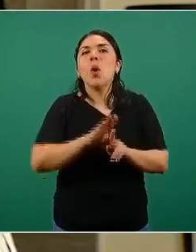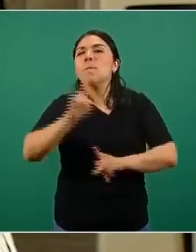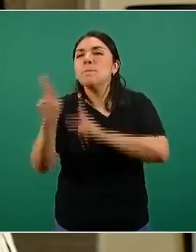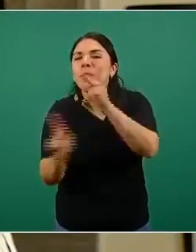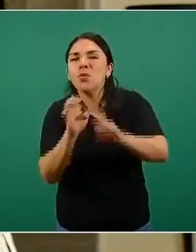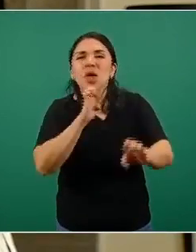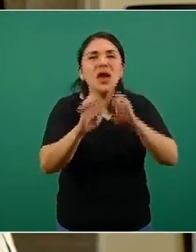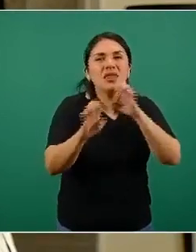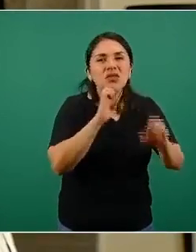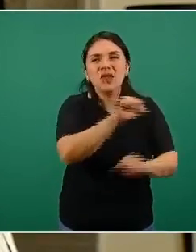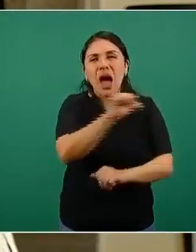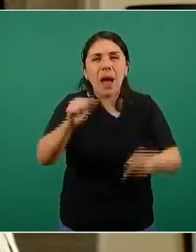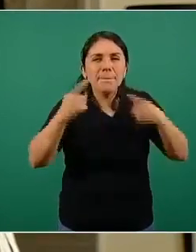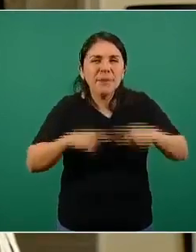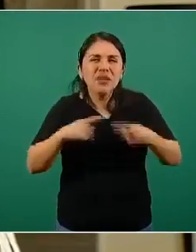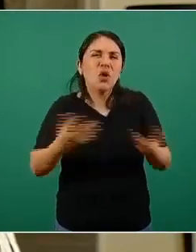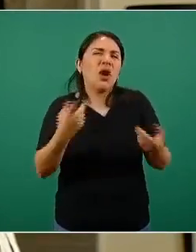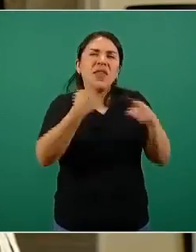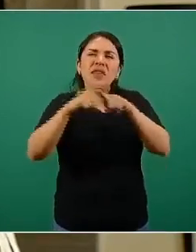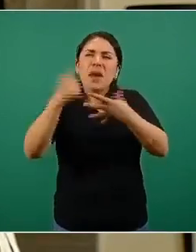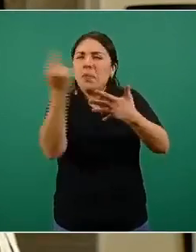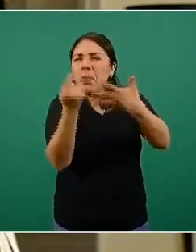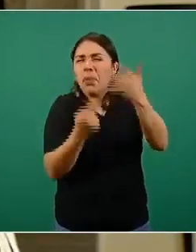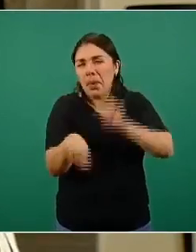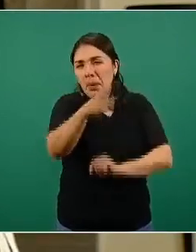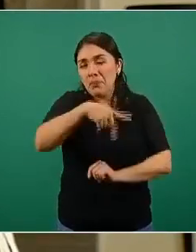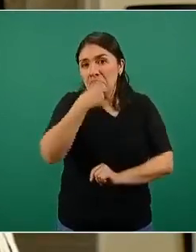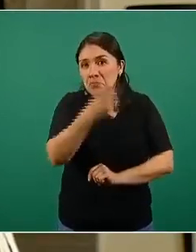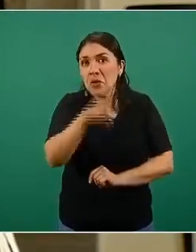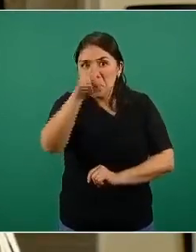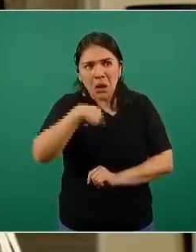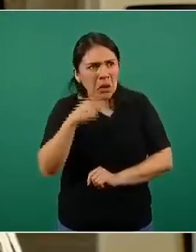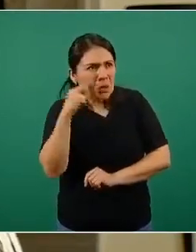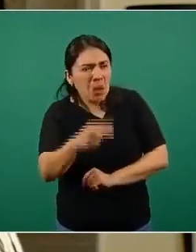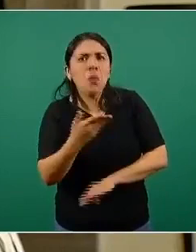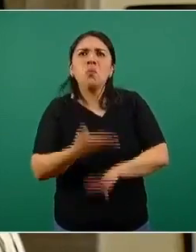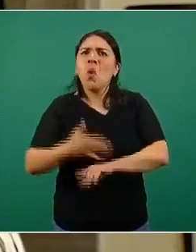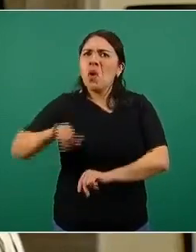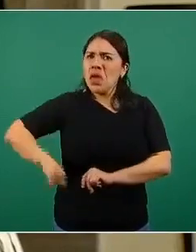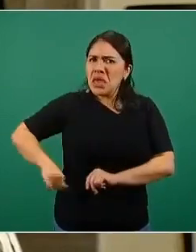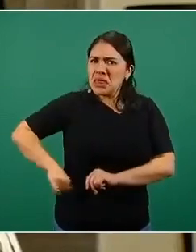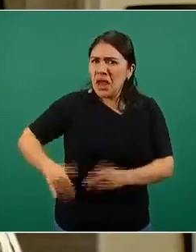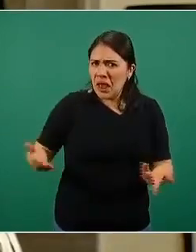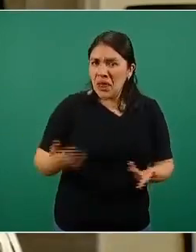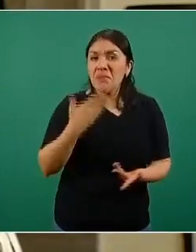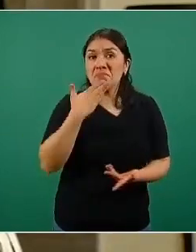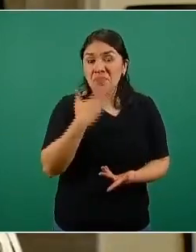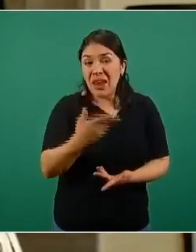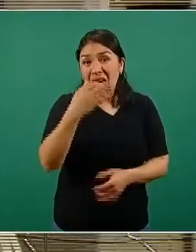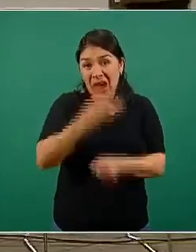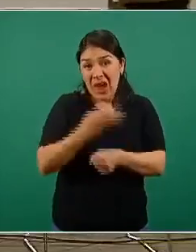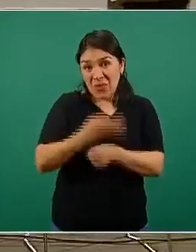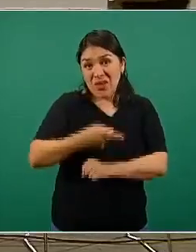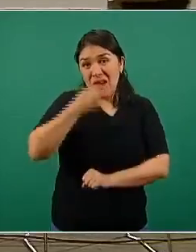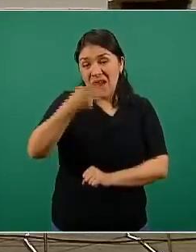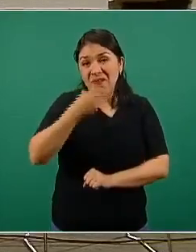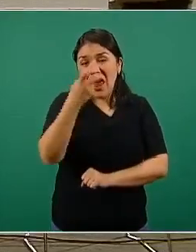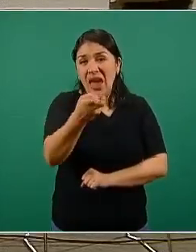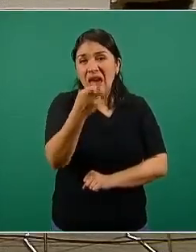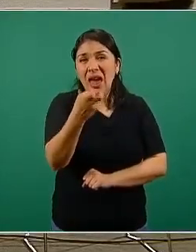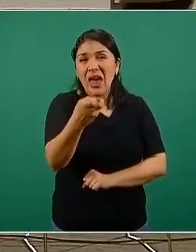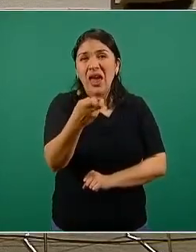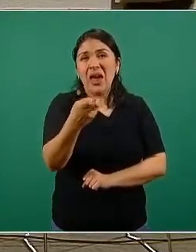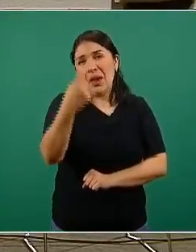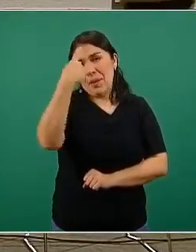encuestas y varias cosas que nos platicaban. Me pareció un proyecto muy interesante, y qué bueno que menciona precisamente lo de